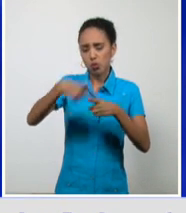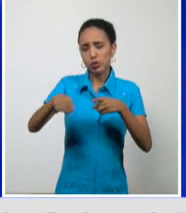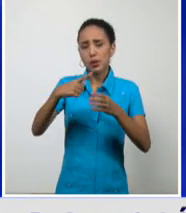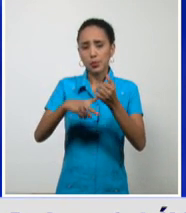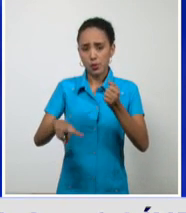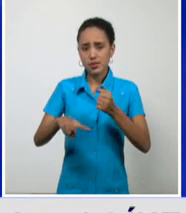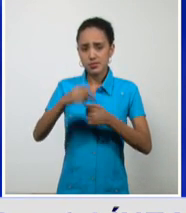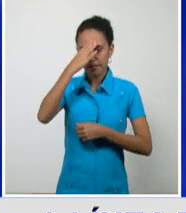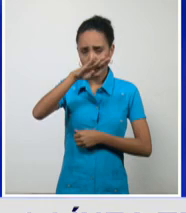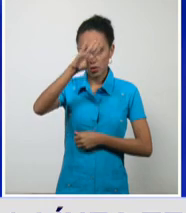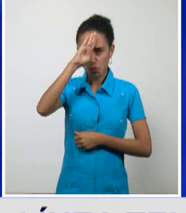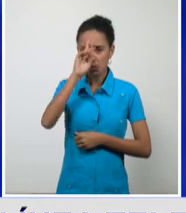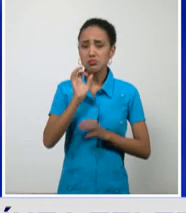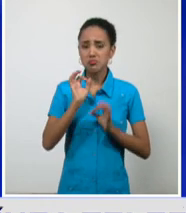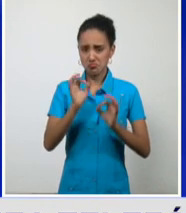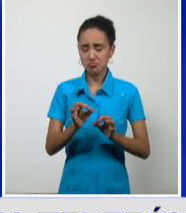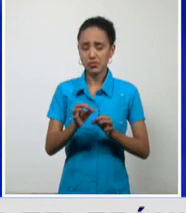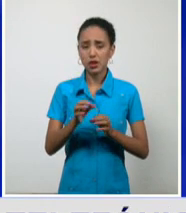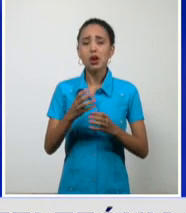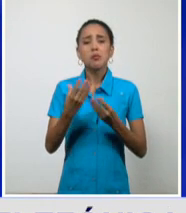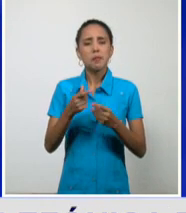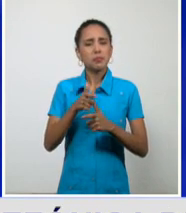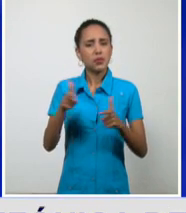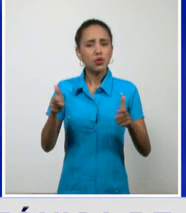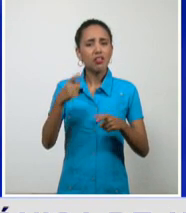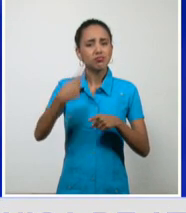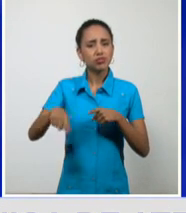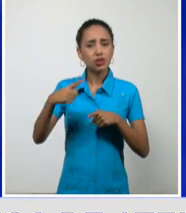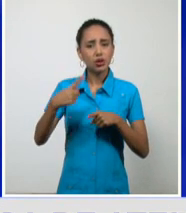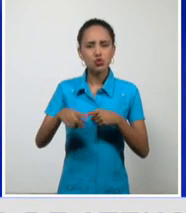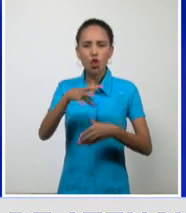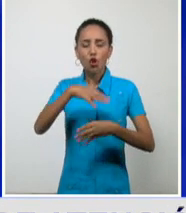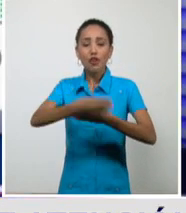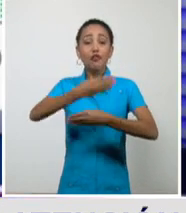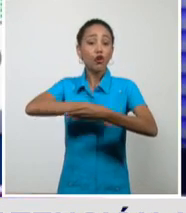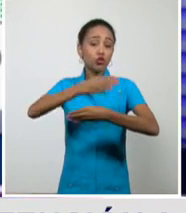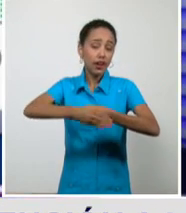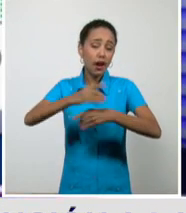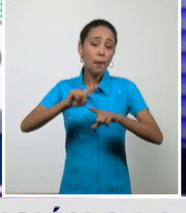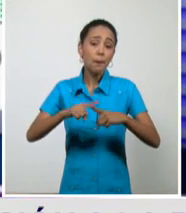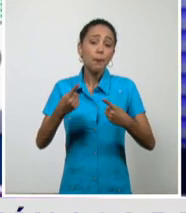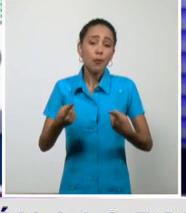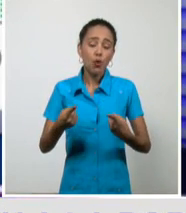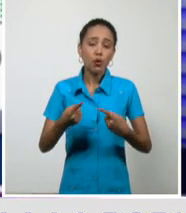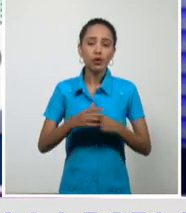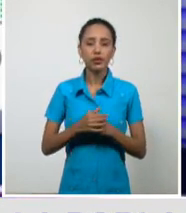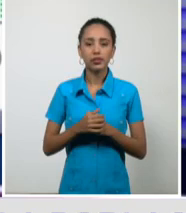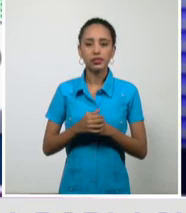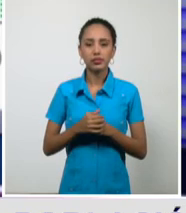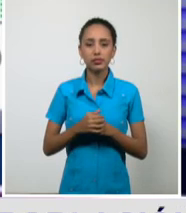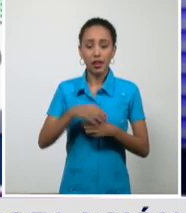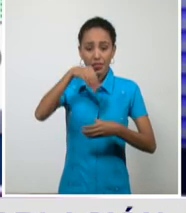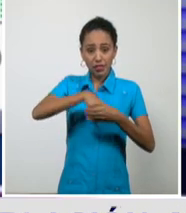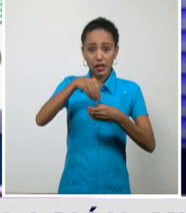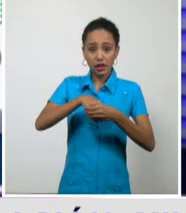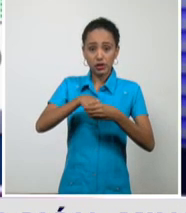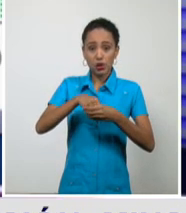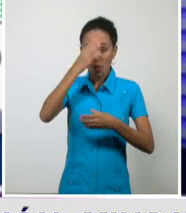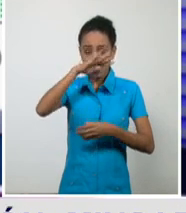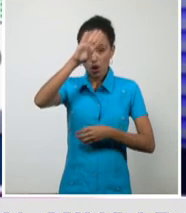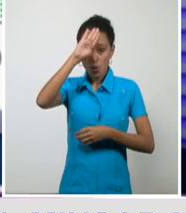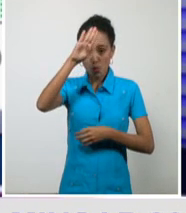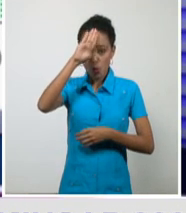de estas especies terminan en la frontera, obviamente porque en el exterior tienen un precio mayor que en